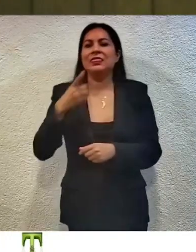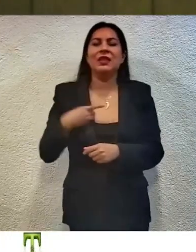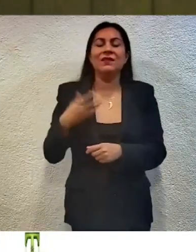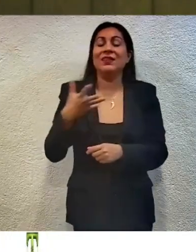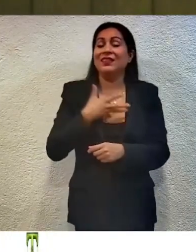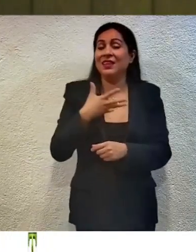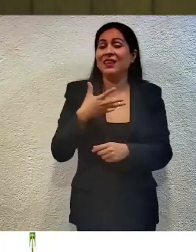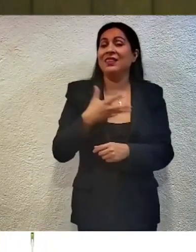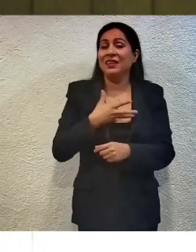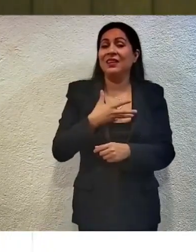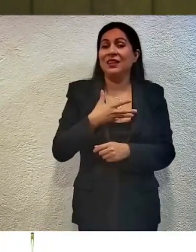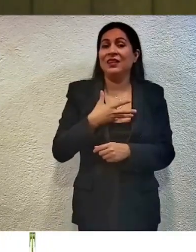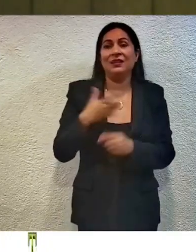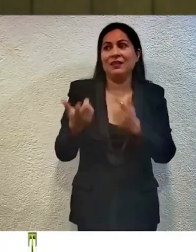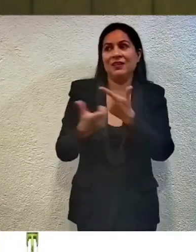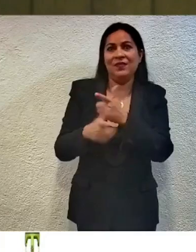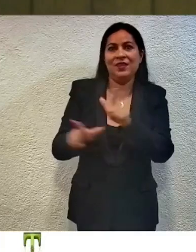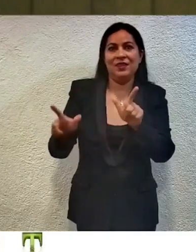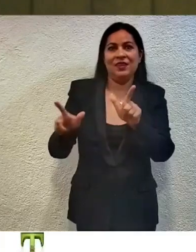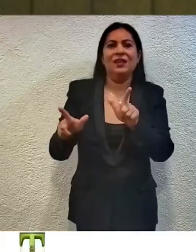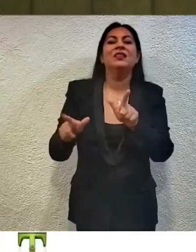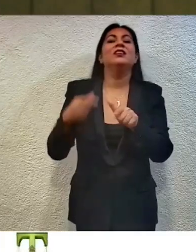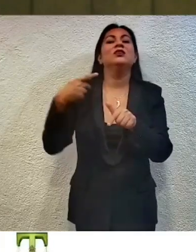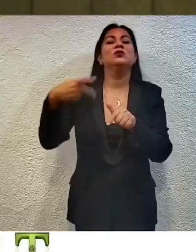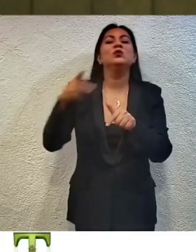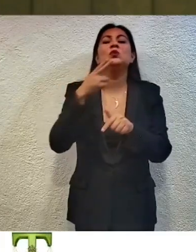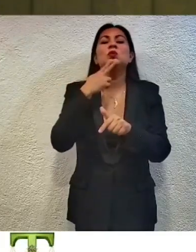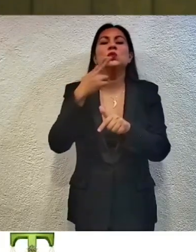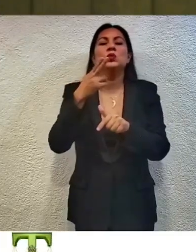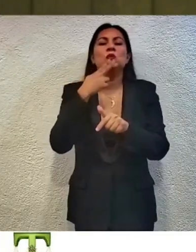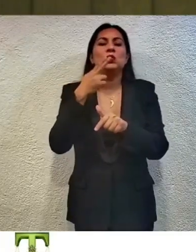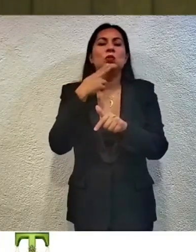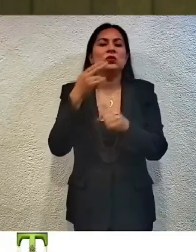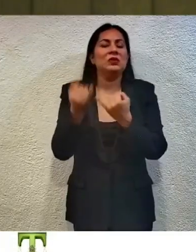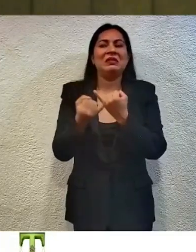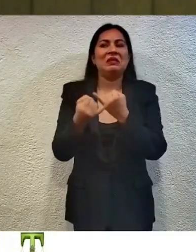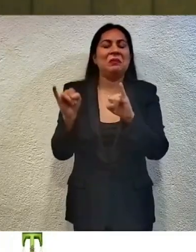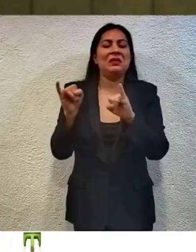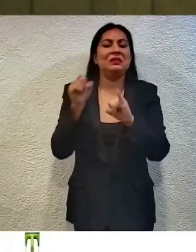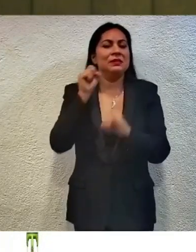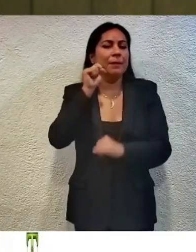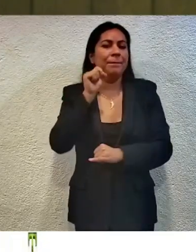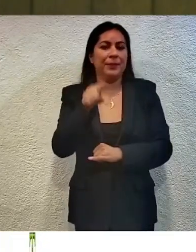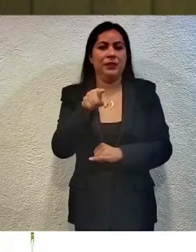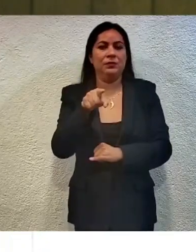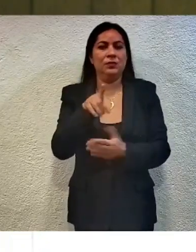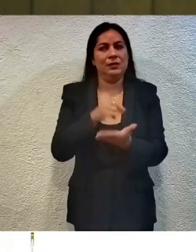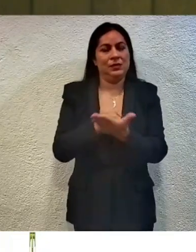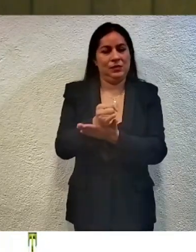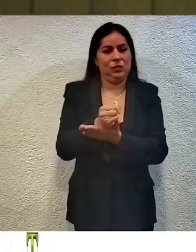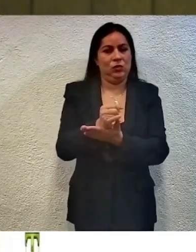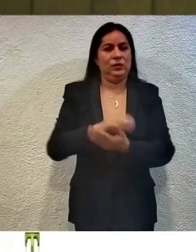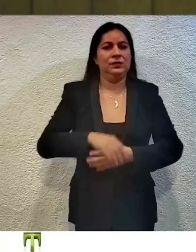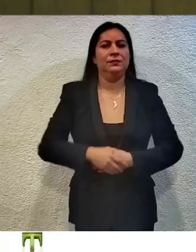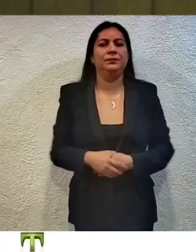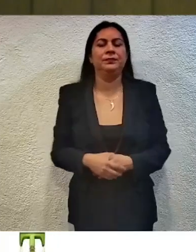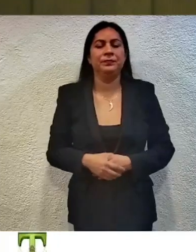gozar de autonomía en su funcionamiento e independencia en sus decisiones.